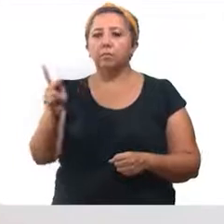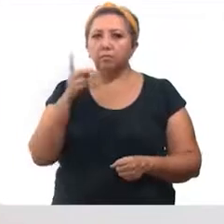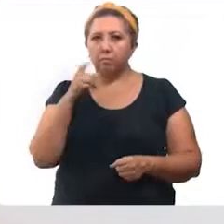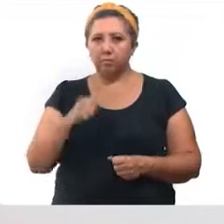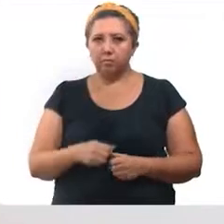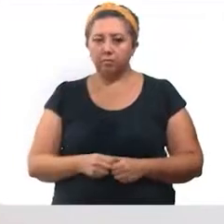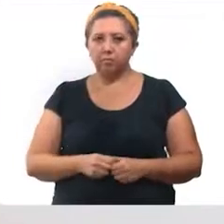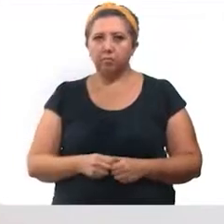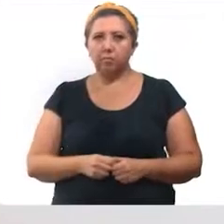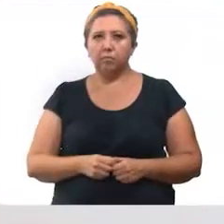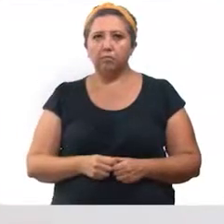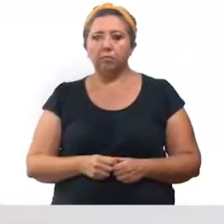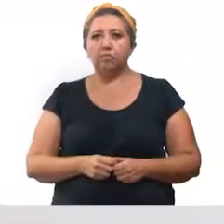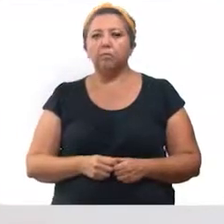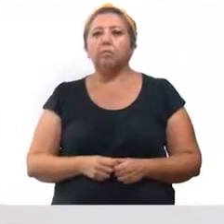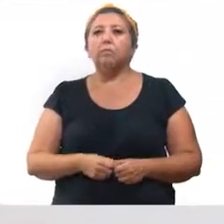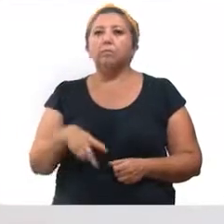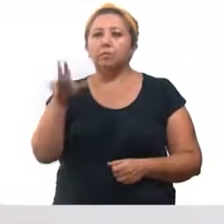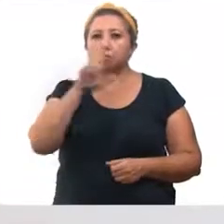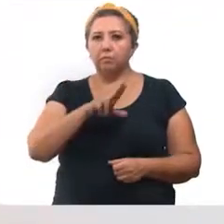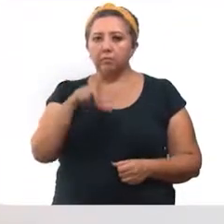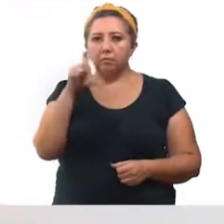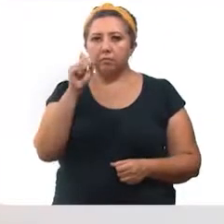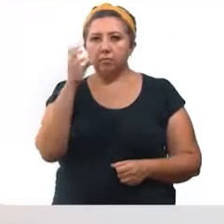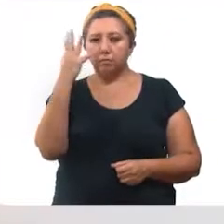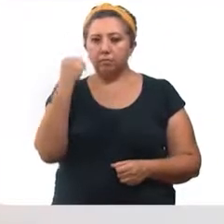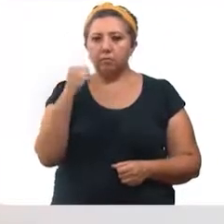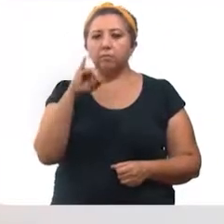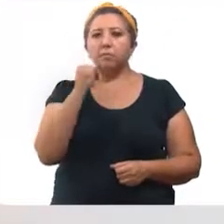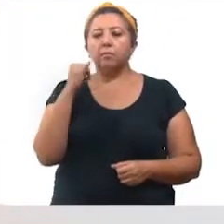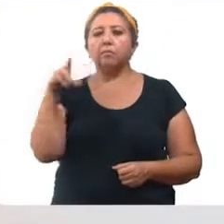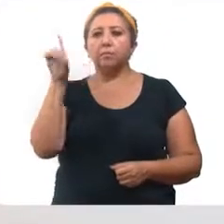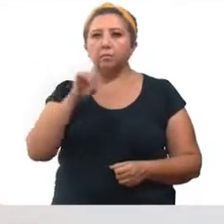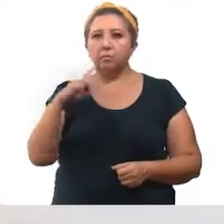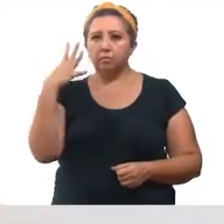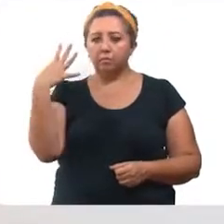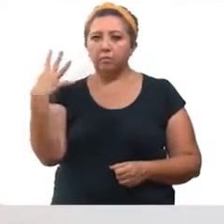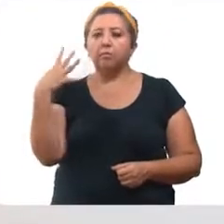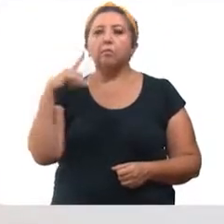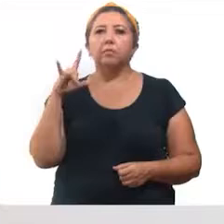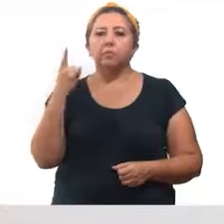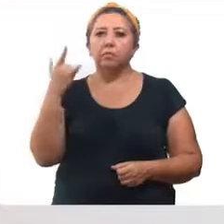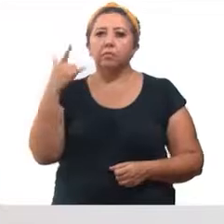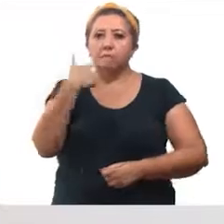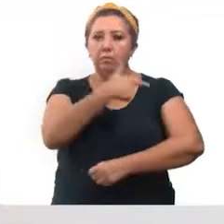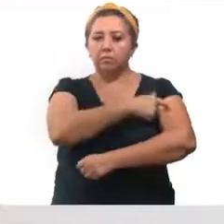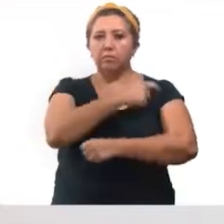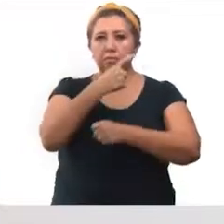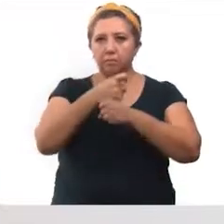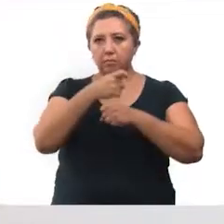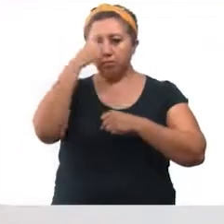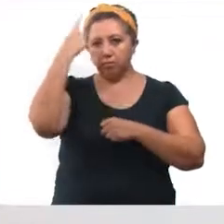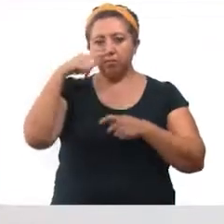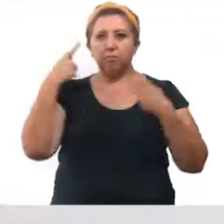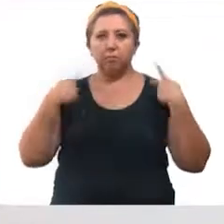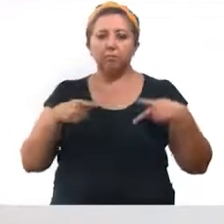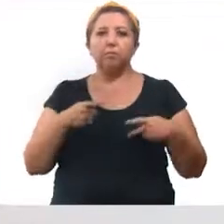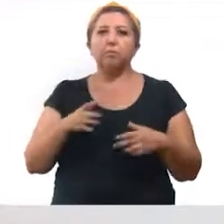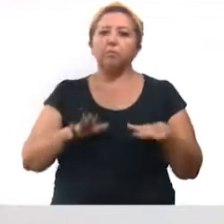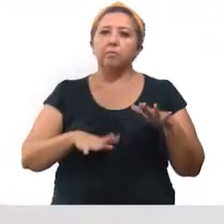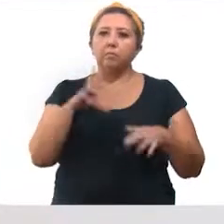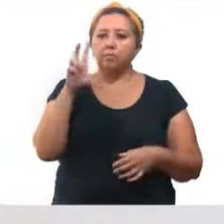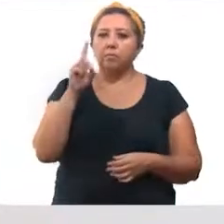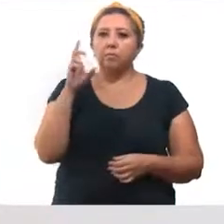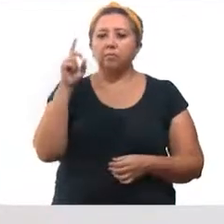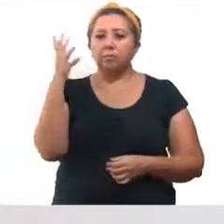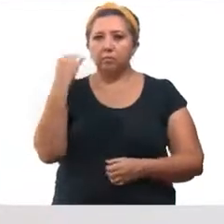del interior del estado. Del martes 29 de junio al domingo 4 de julio se aplican primeras dosis a las personas entre